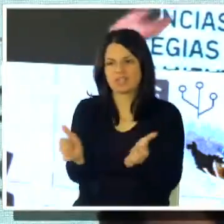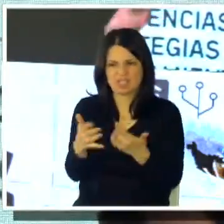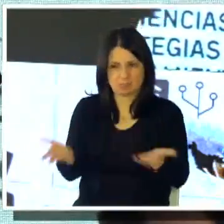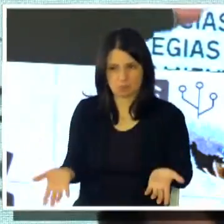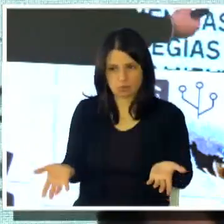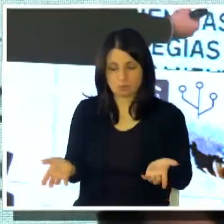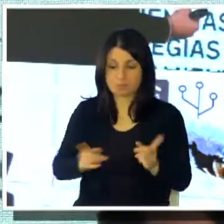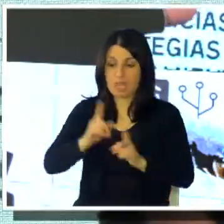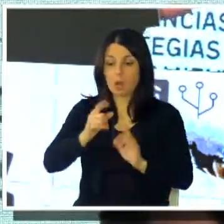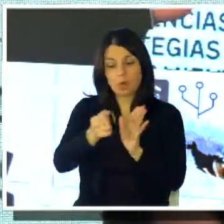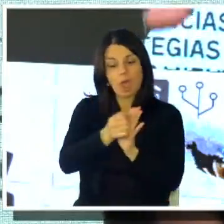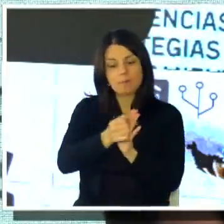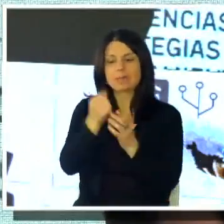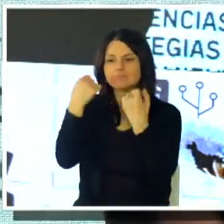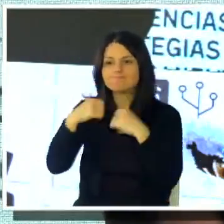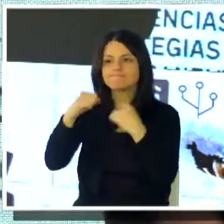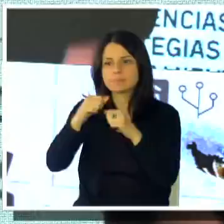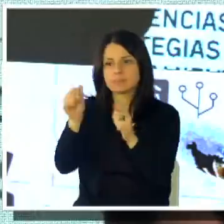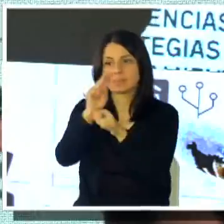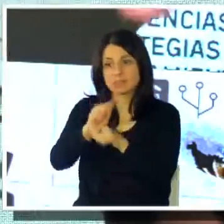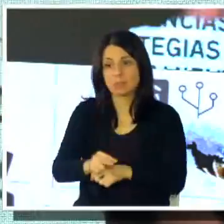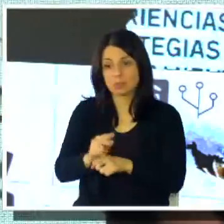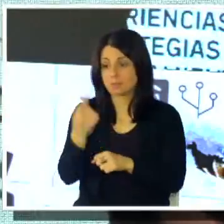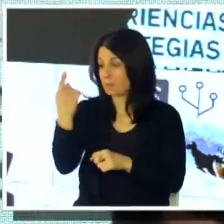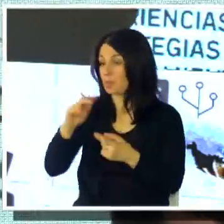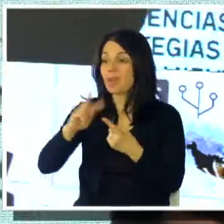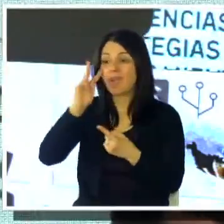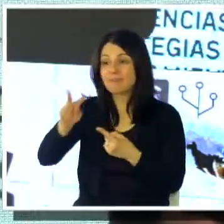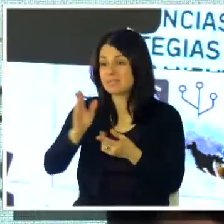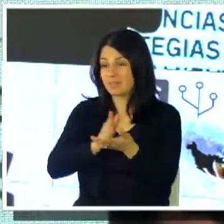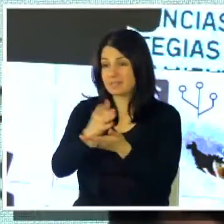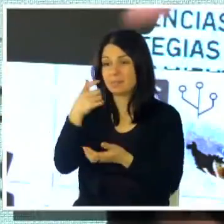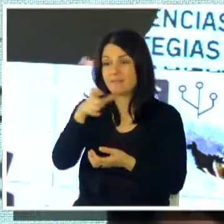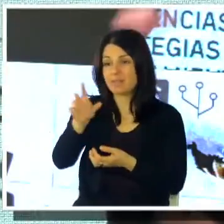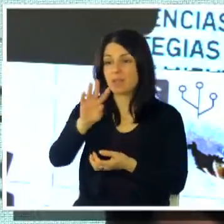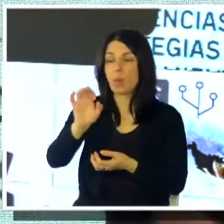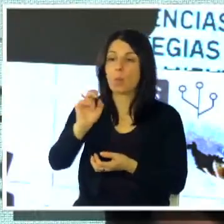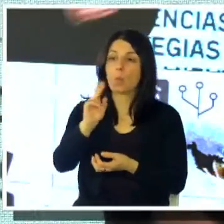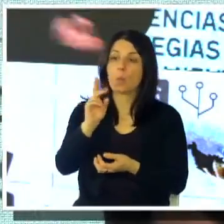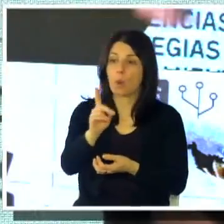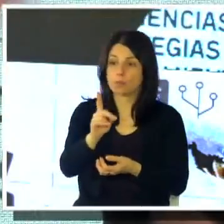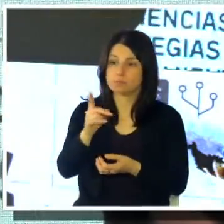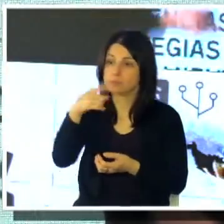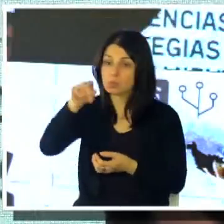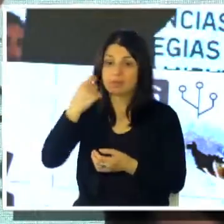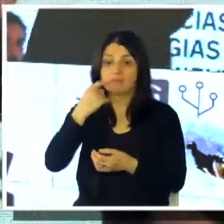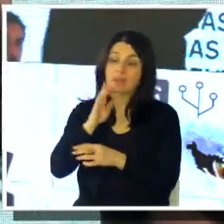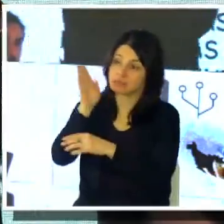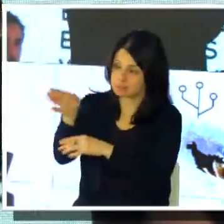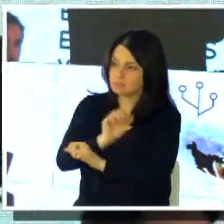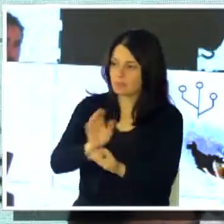y algunas aplicaciones prácticas. Una de ellas es muy visible, que es la del video wall. A los que no fueron están invitados a